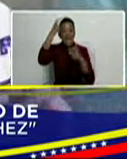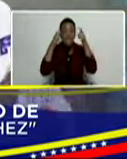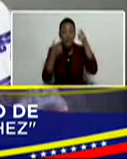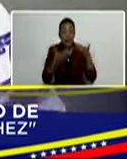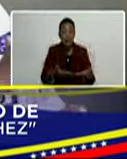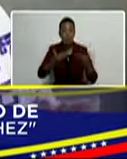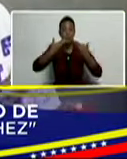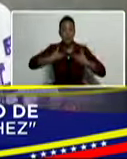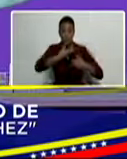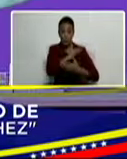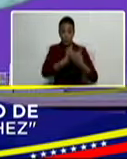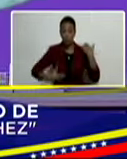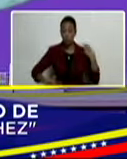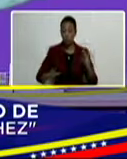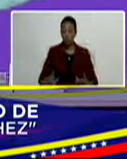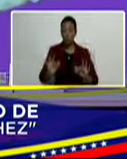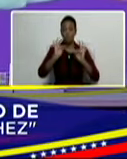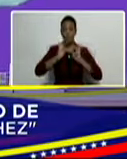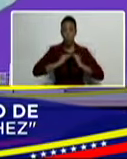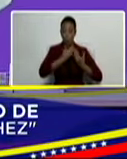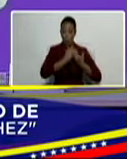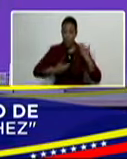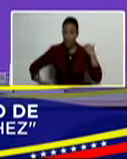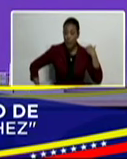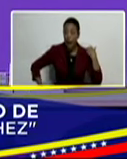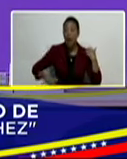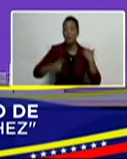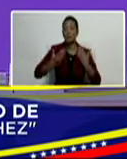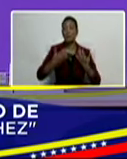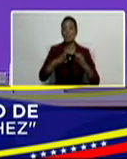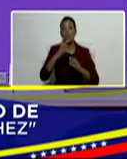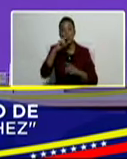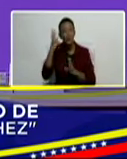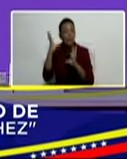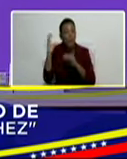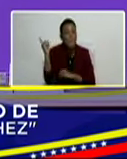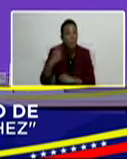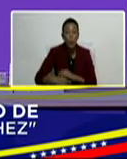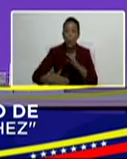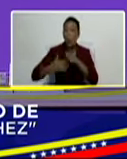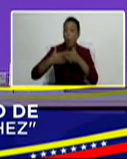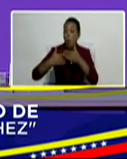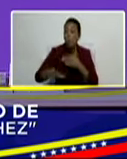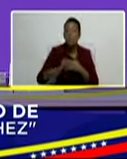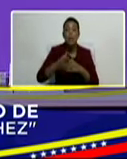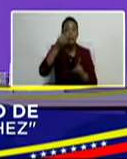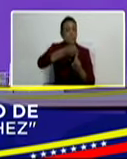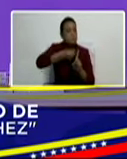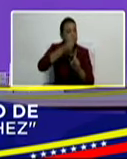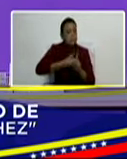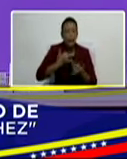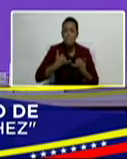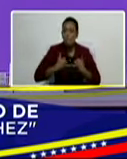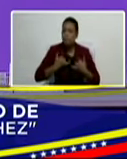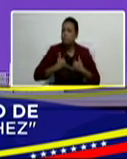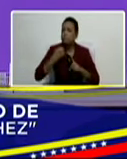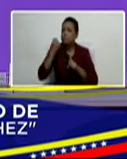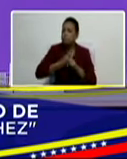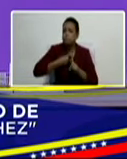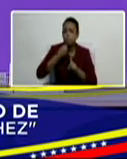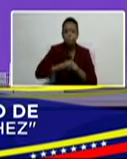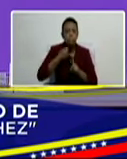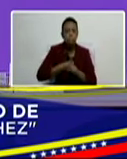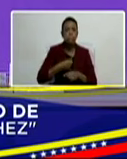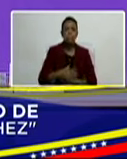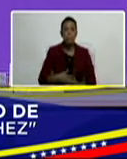dejó a todos los días que me ha tocado de esta batalla, que me ha tocado, que